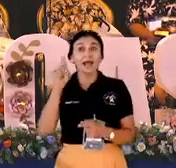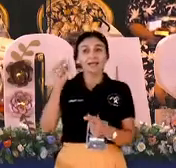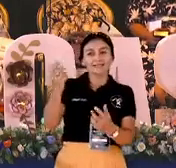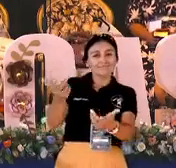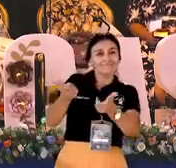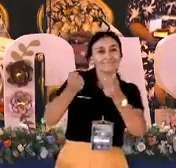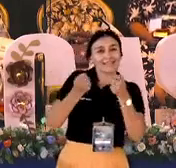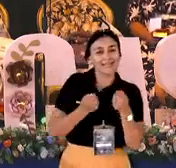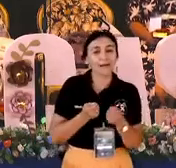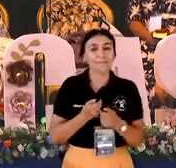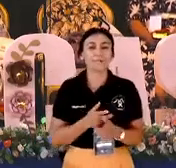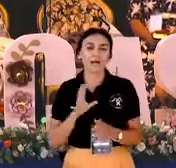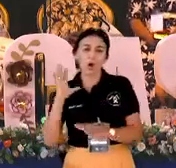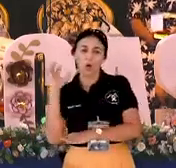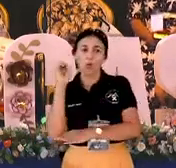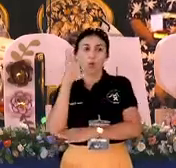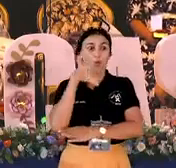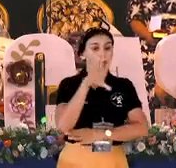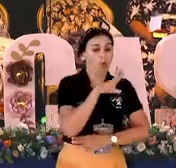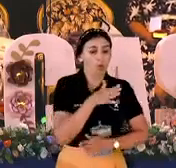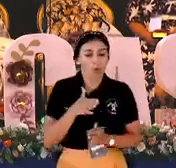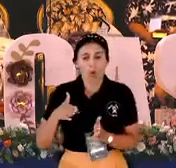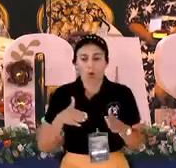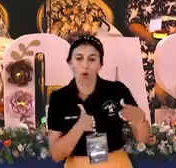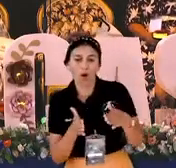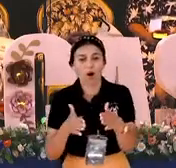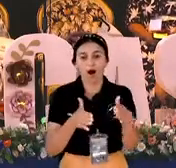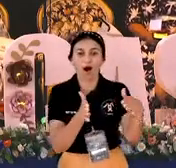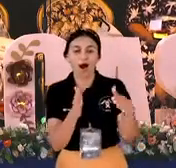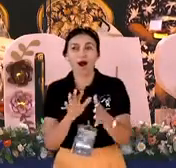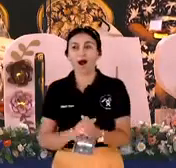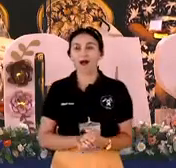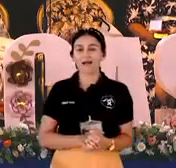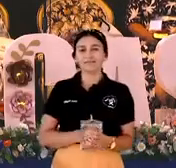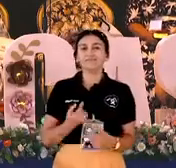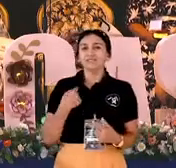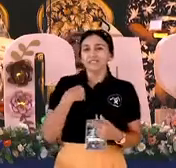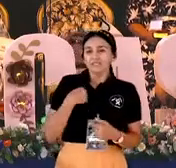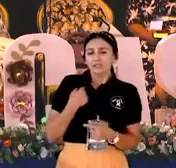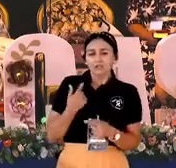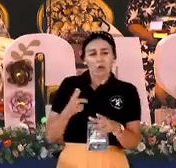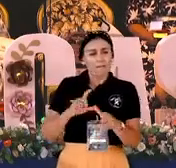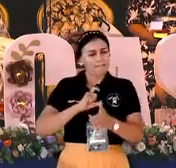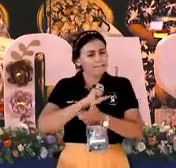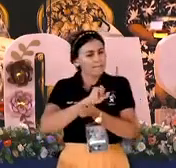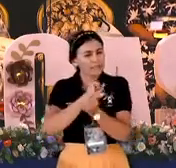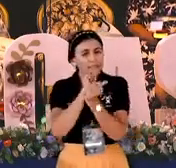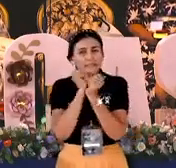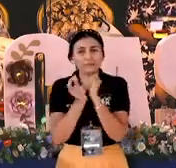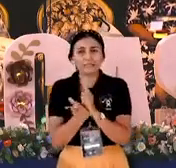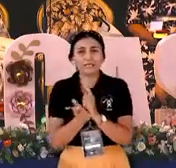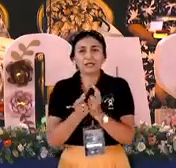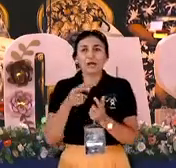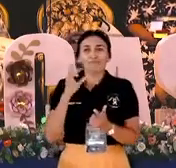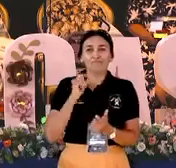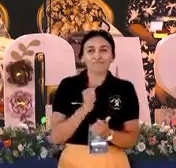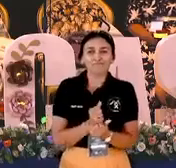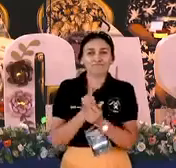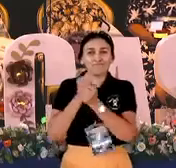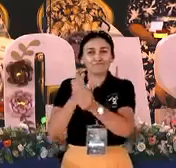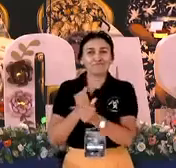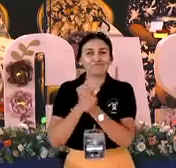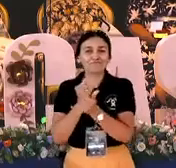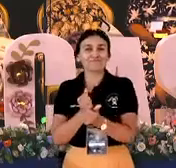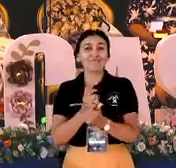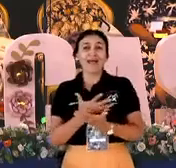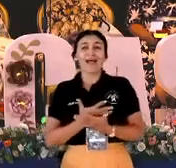para alumbrar tu sendero. Eso es verdad, amigo mío, porque yo fui prisionero del pecado y recibí el consejo a un hechicero.